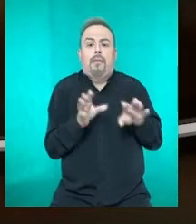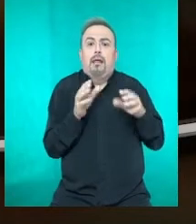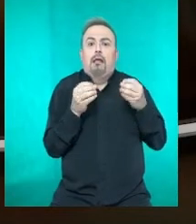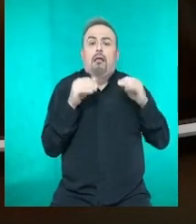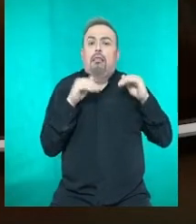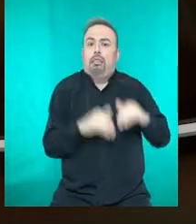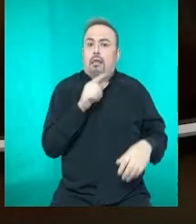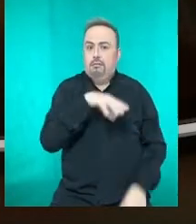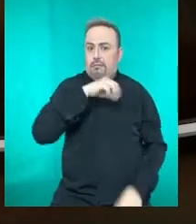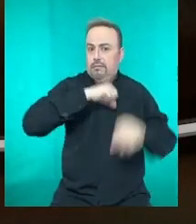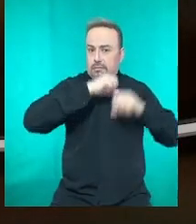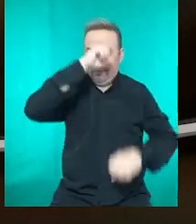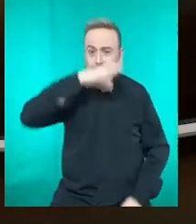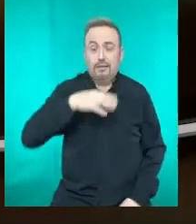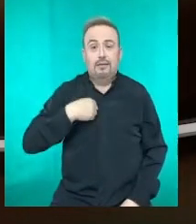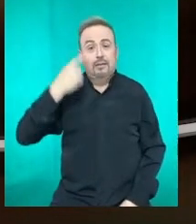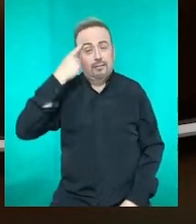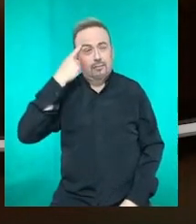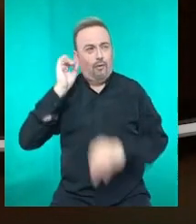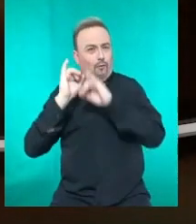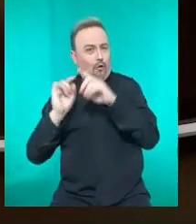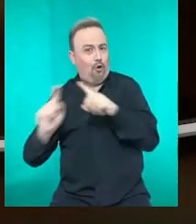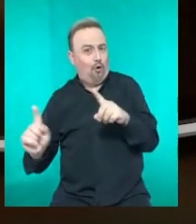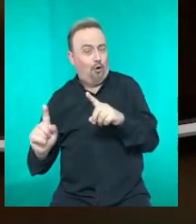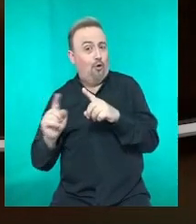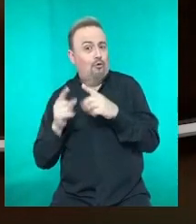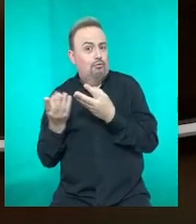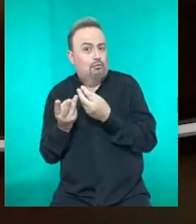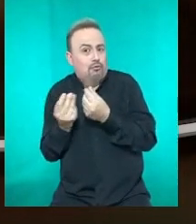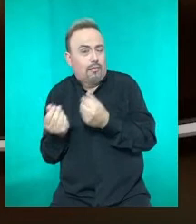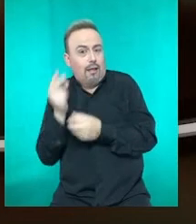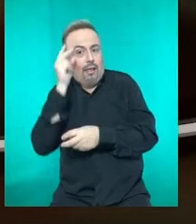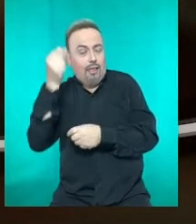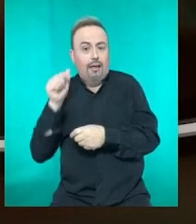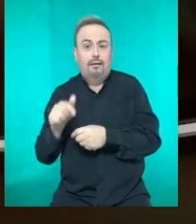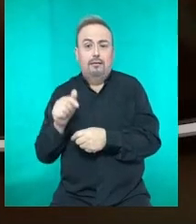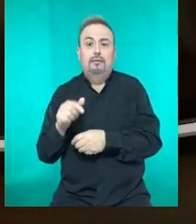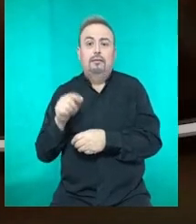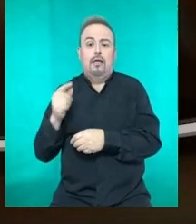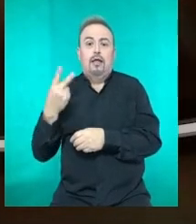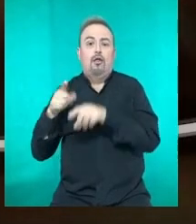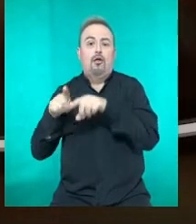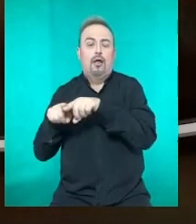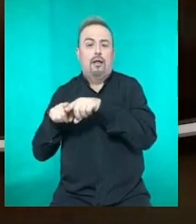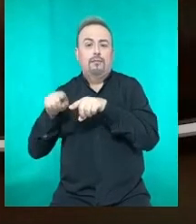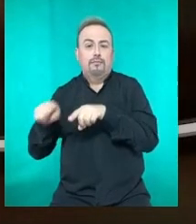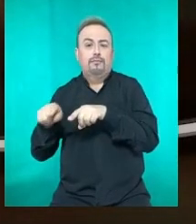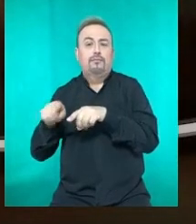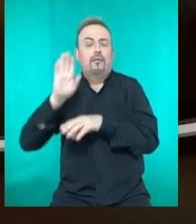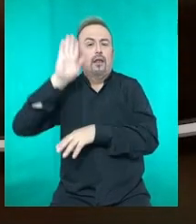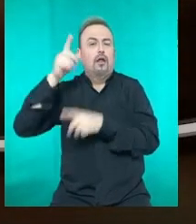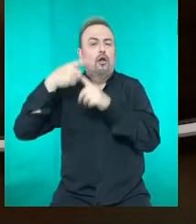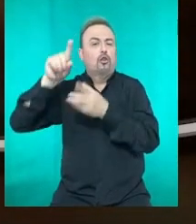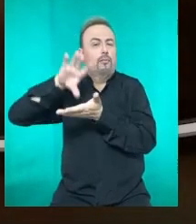minera. Entonces, es ahí donde hay una solución que emerge de dos hermanos que son serbios, Petar y Milutin,